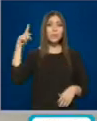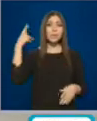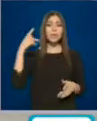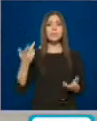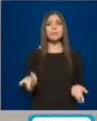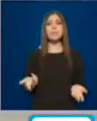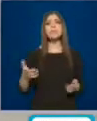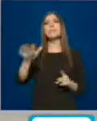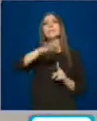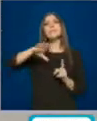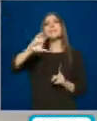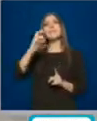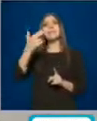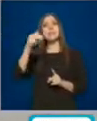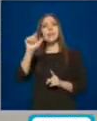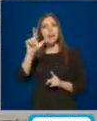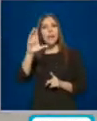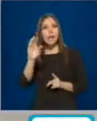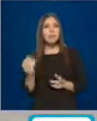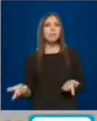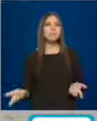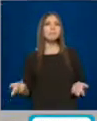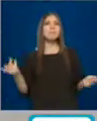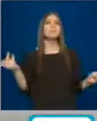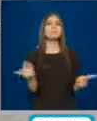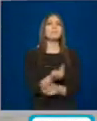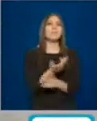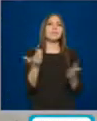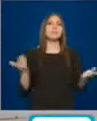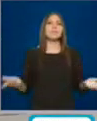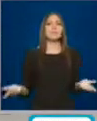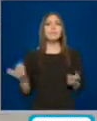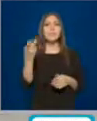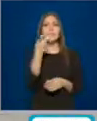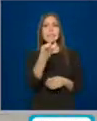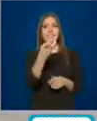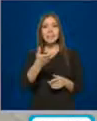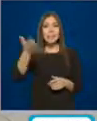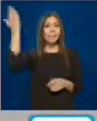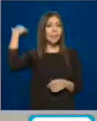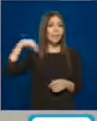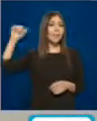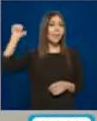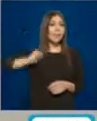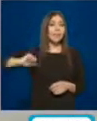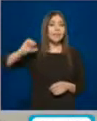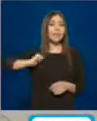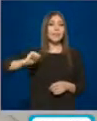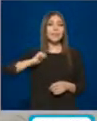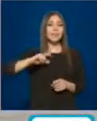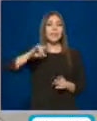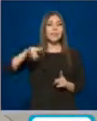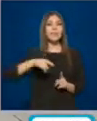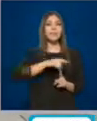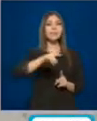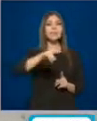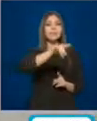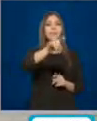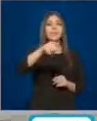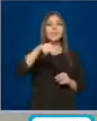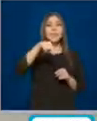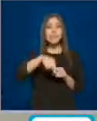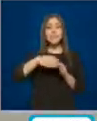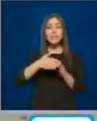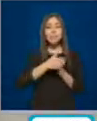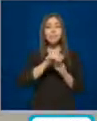¿Para Chalco? ¿Qué pasó, tío Alberto? Esta era la antigua carretera a